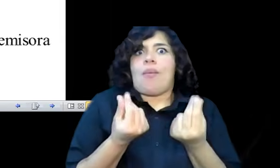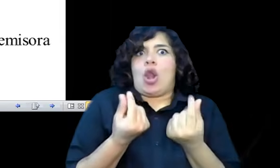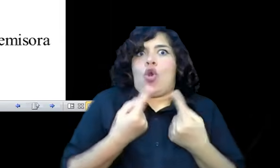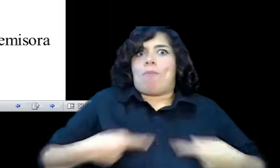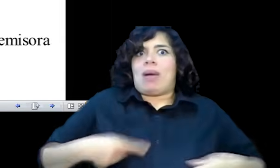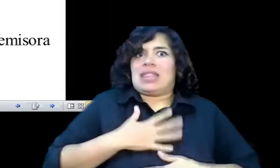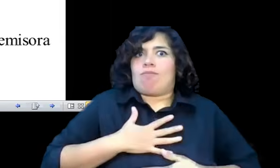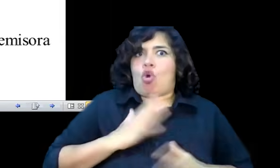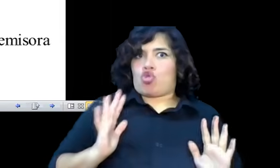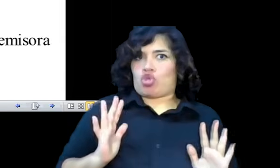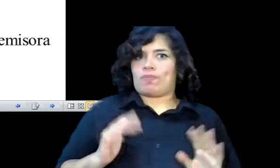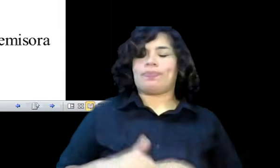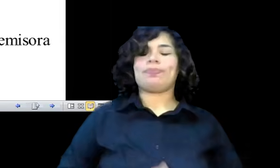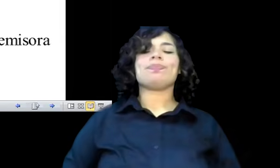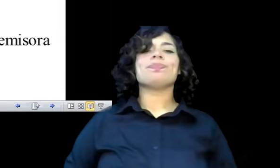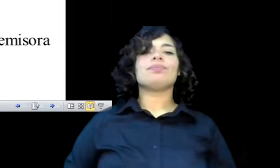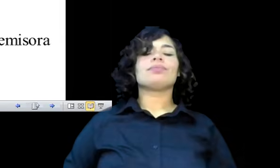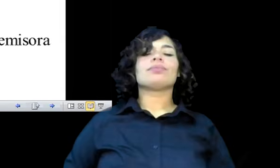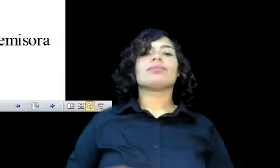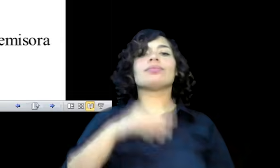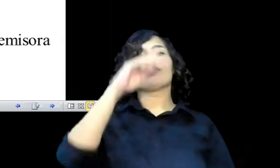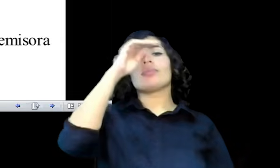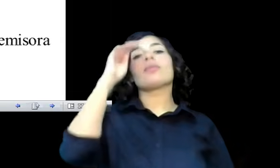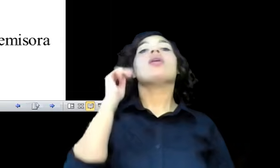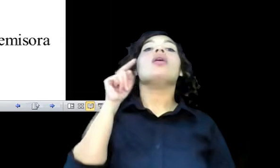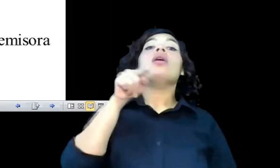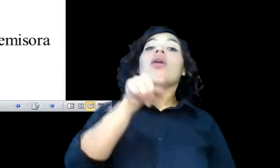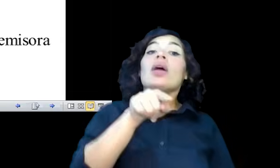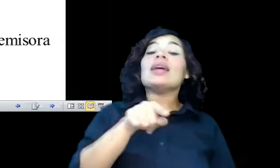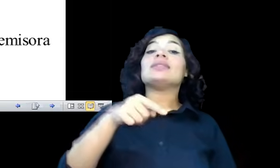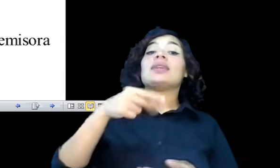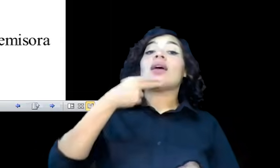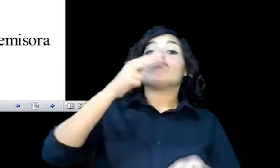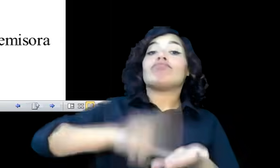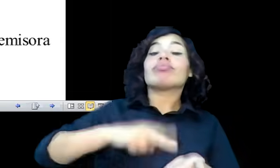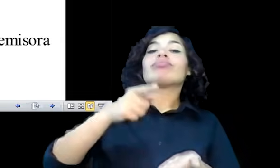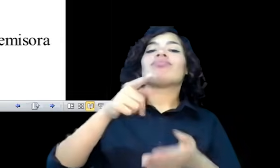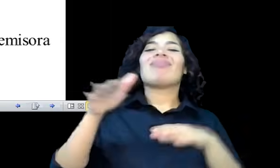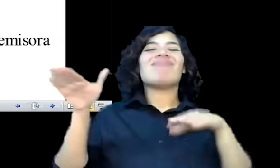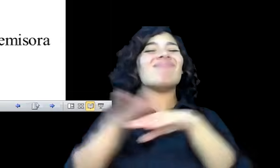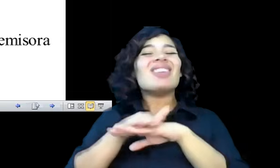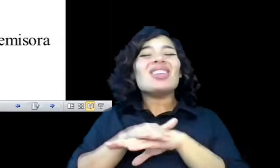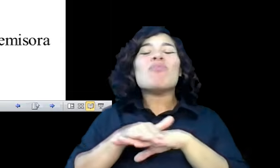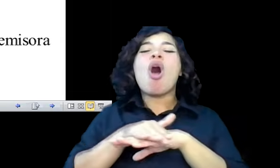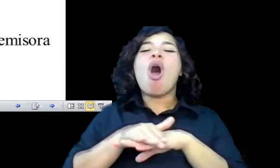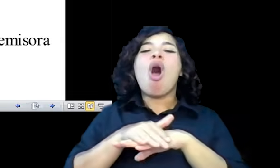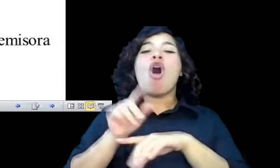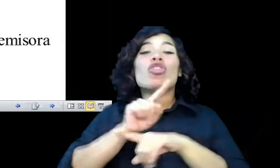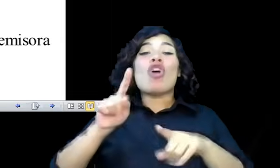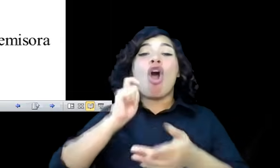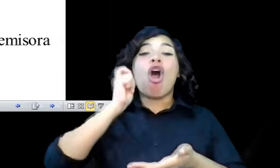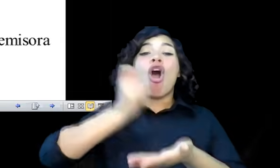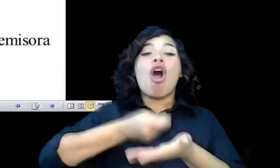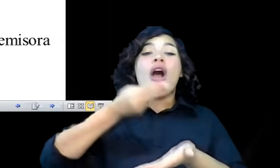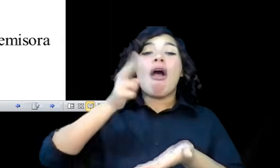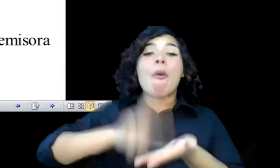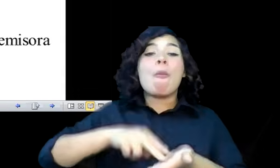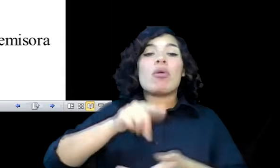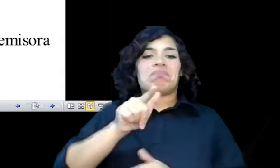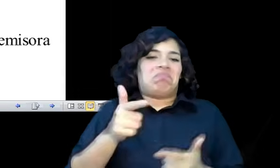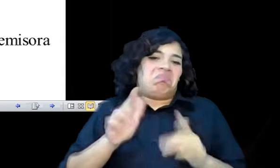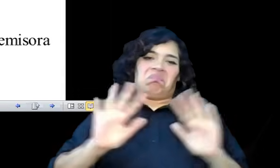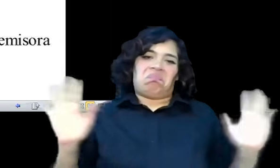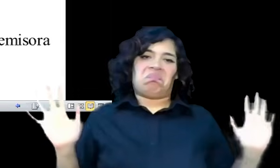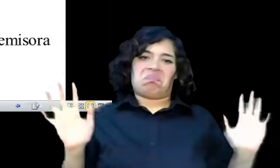neto. Para determinar este tributo no existe mínimo no imponible, o sea, ese valor del BPP se le va